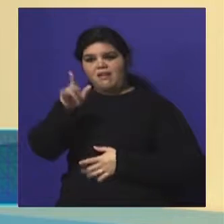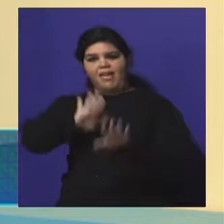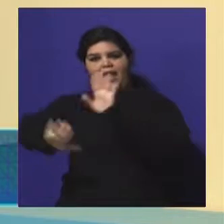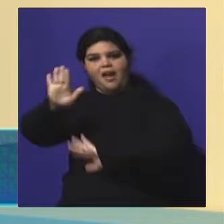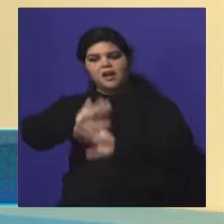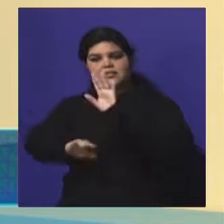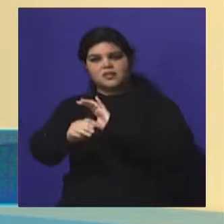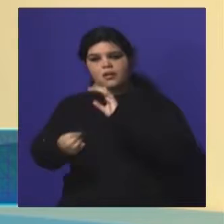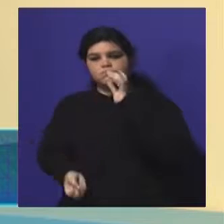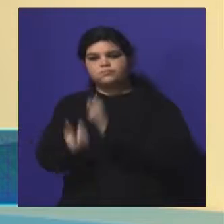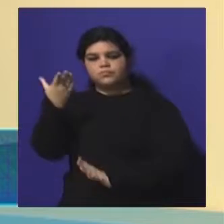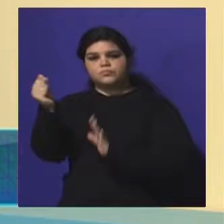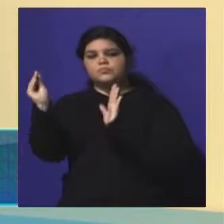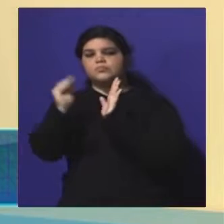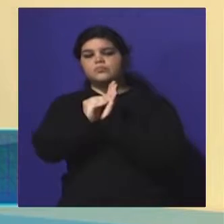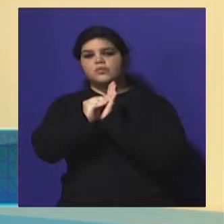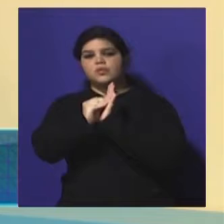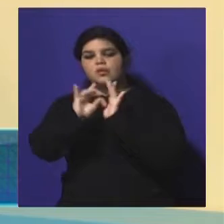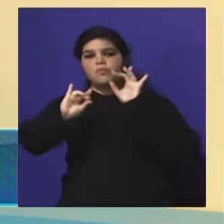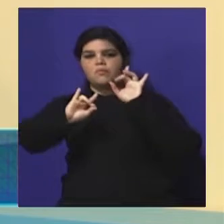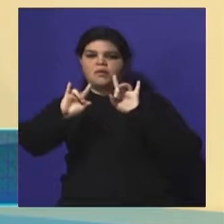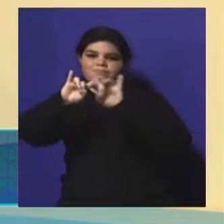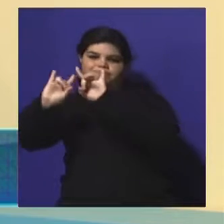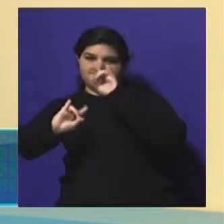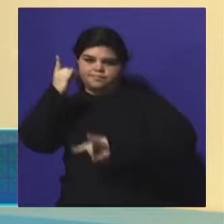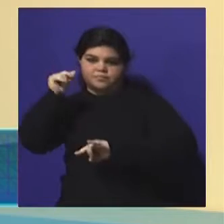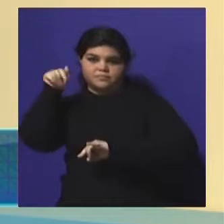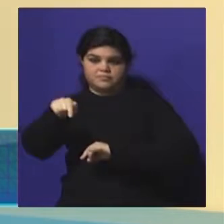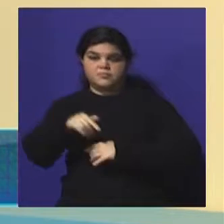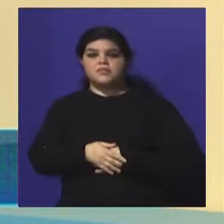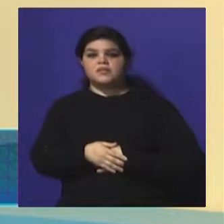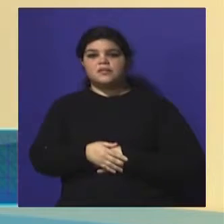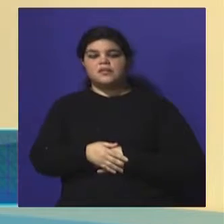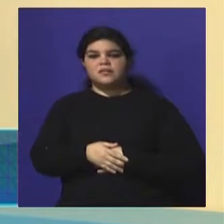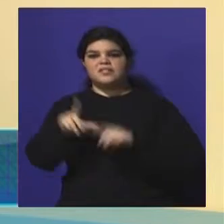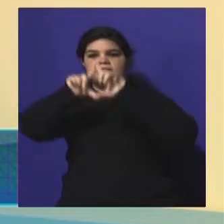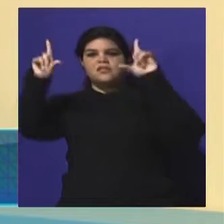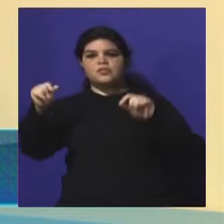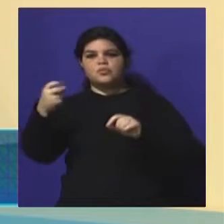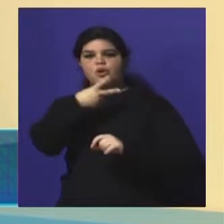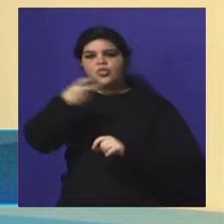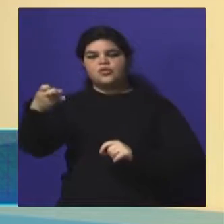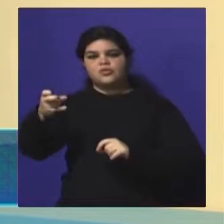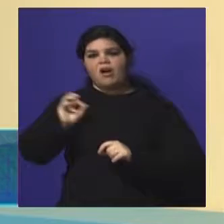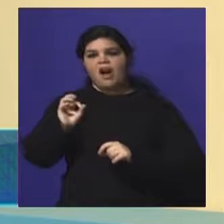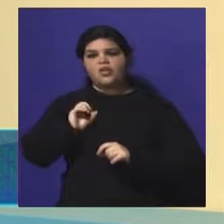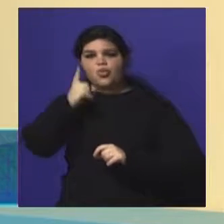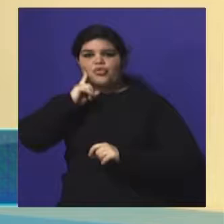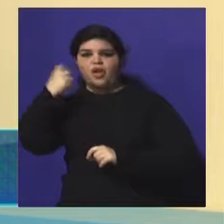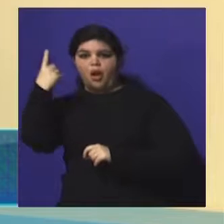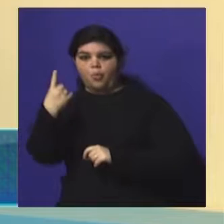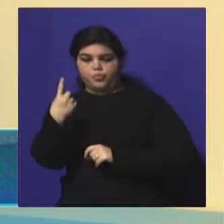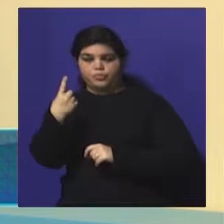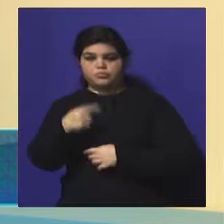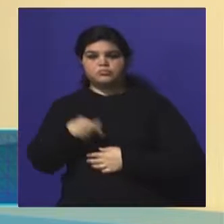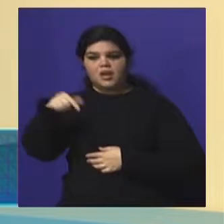publicado en el portal, que se llama, titulado 200 años en un día. Noelia estuvo